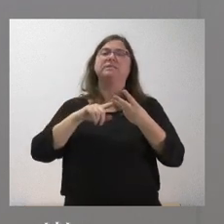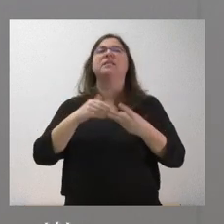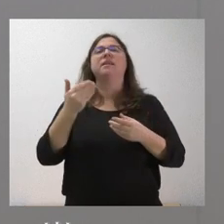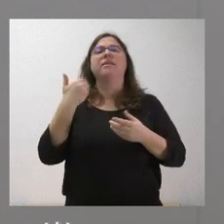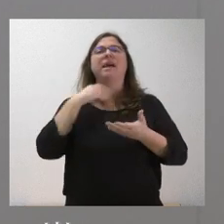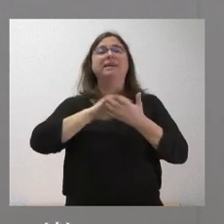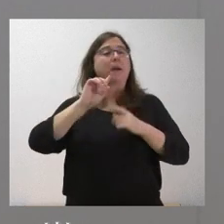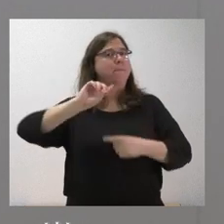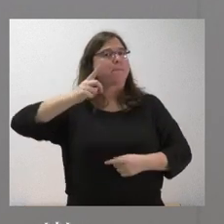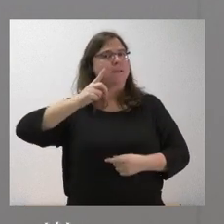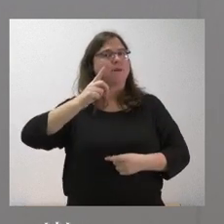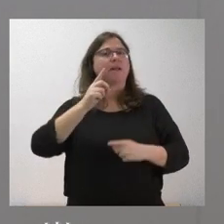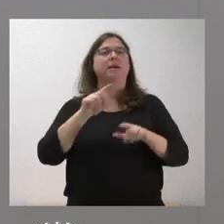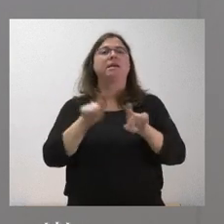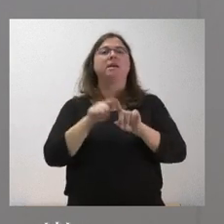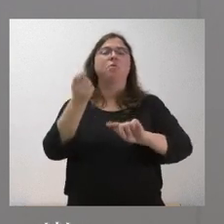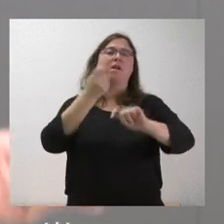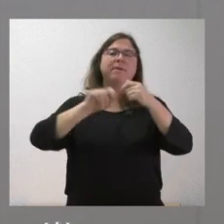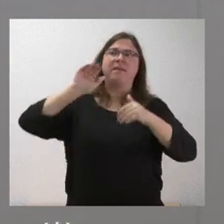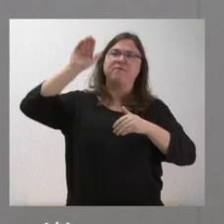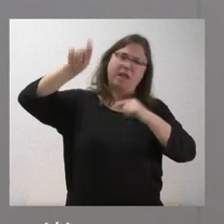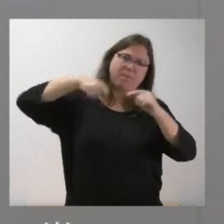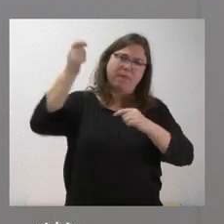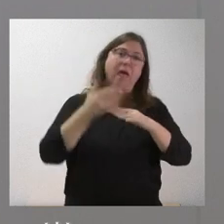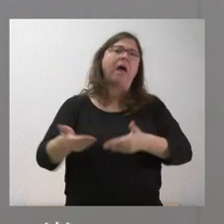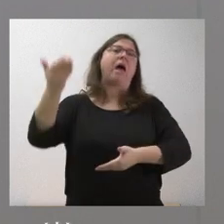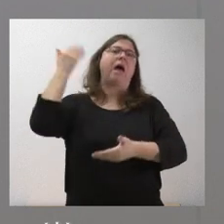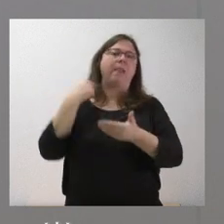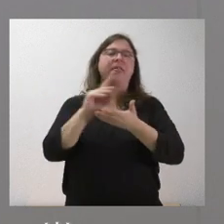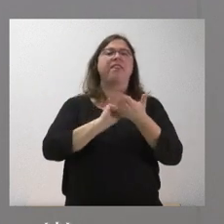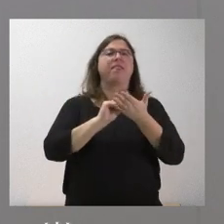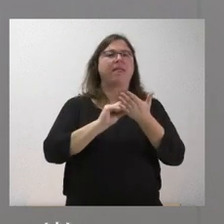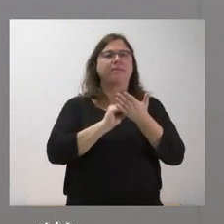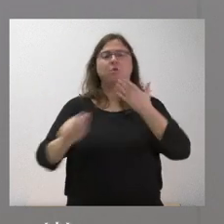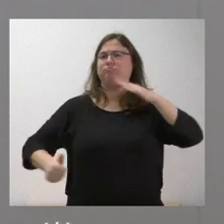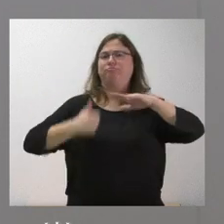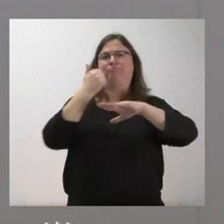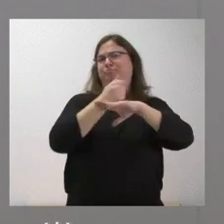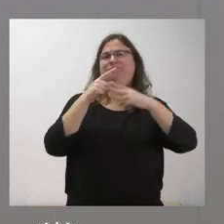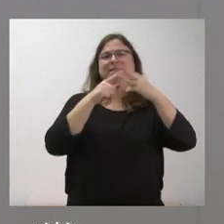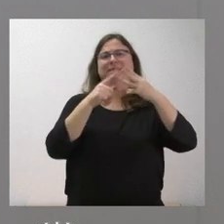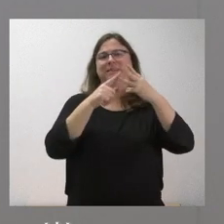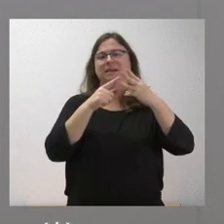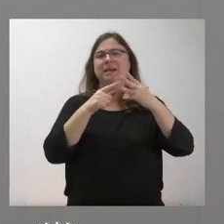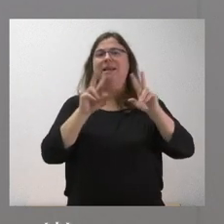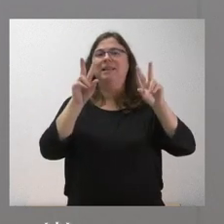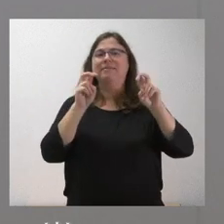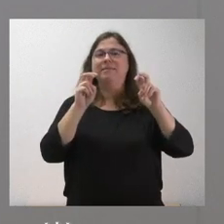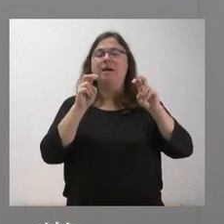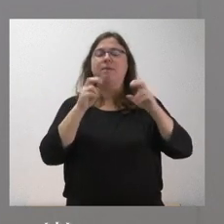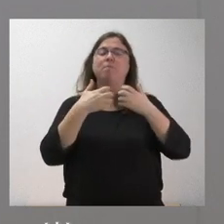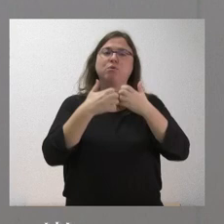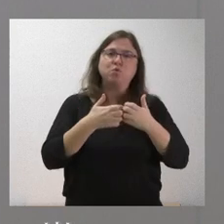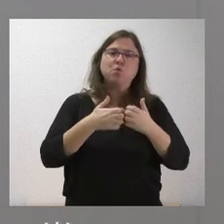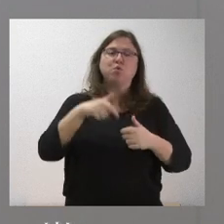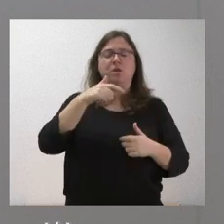primera comunidad Autónoma en crecimiento de exportaciones antes habíamos conocido que estábamos también en el podium en el incremento del producto Industrial en nuestra